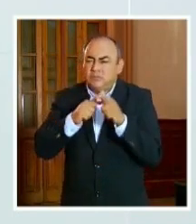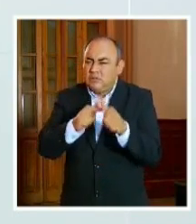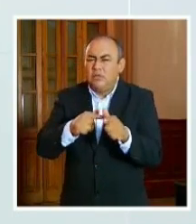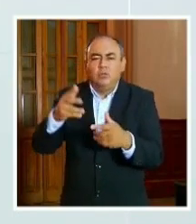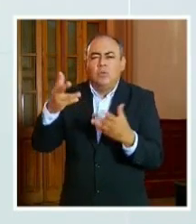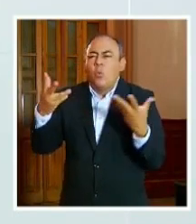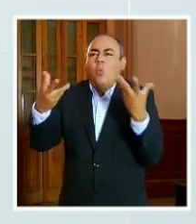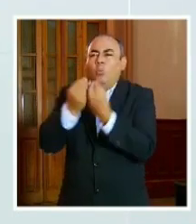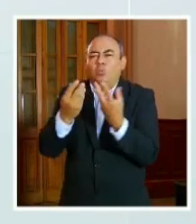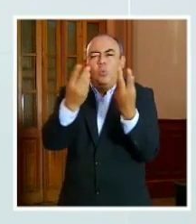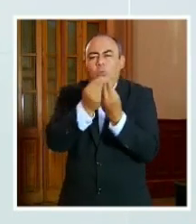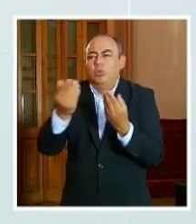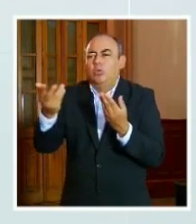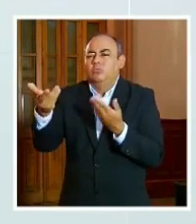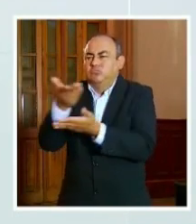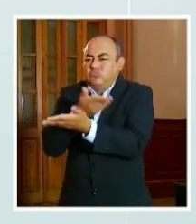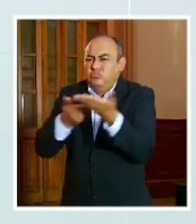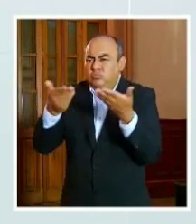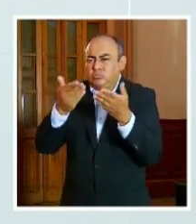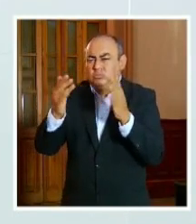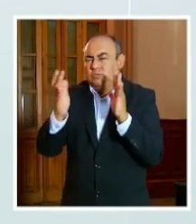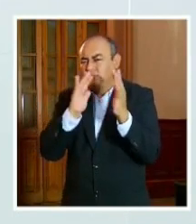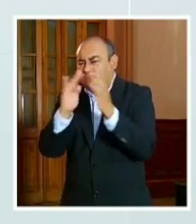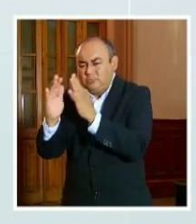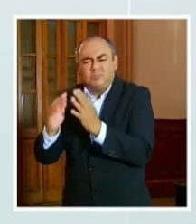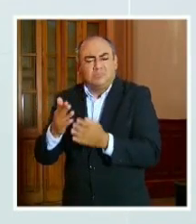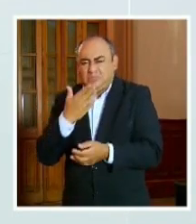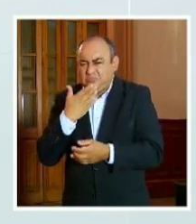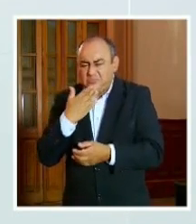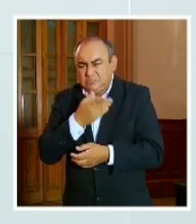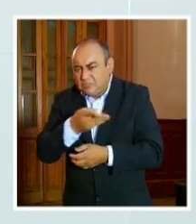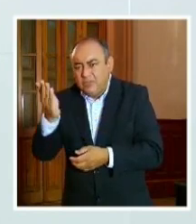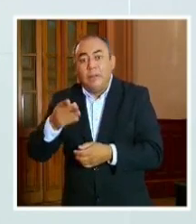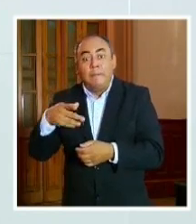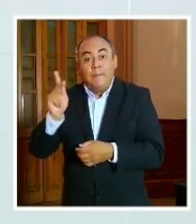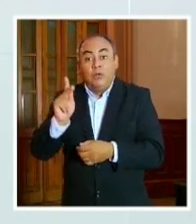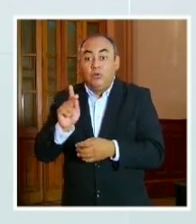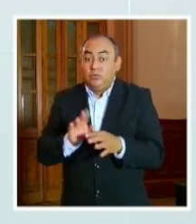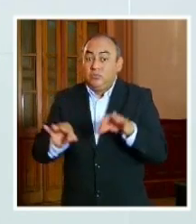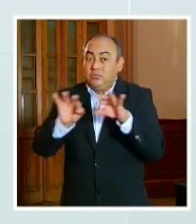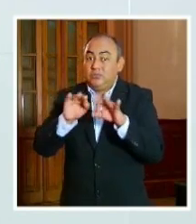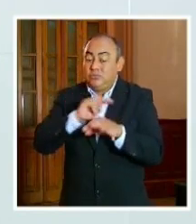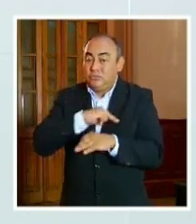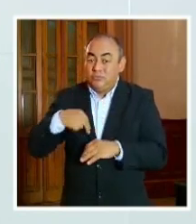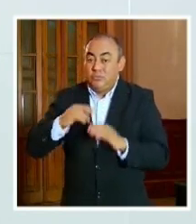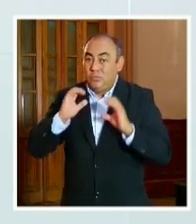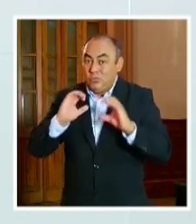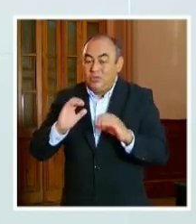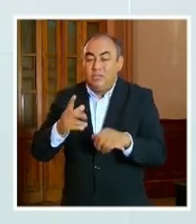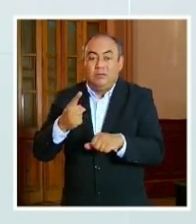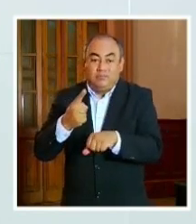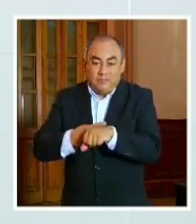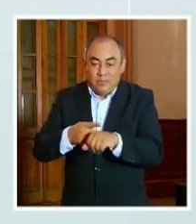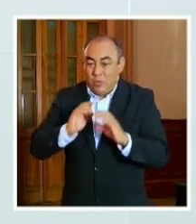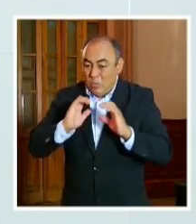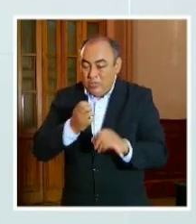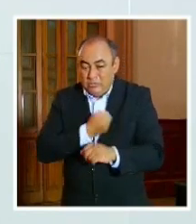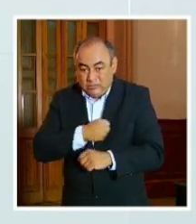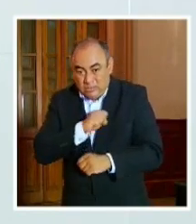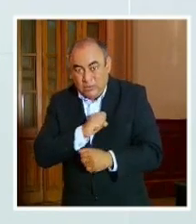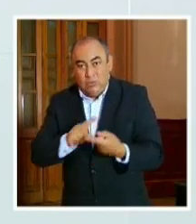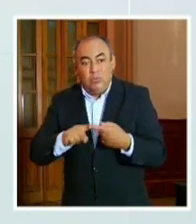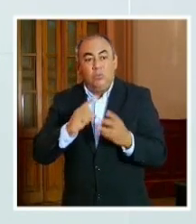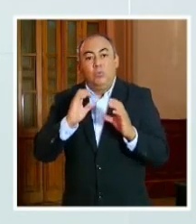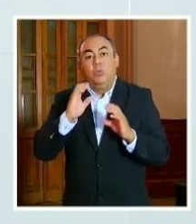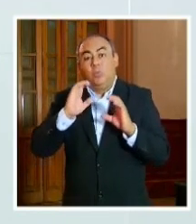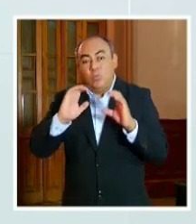no impacte en nuestros indicadores. Queremos cuidar la salud, pero también la educación, la economía y